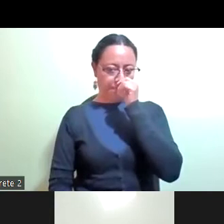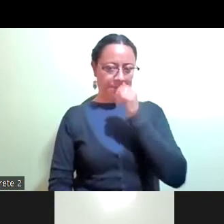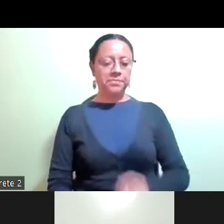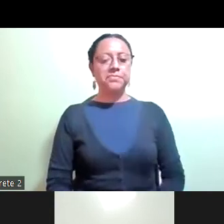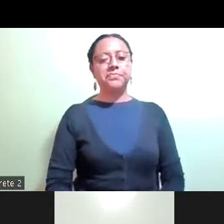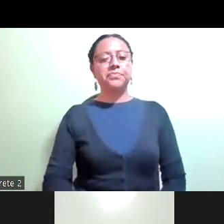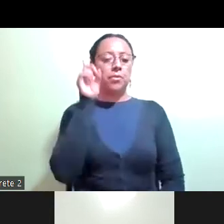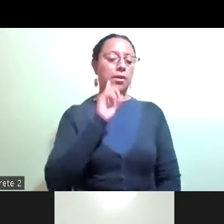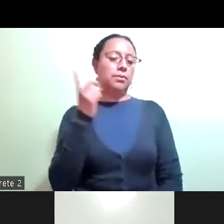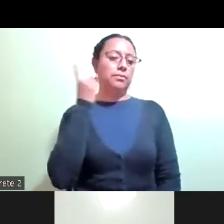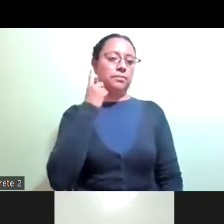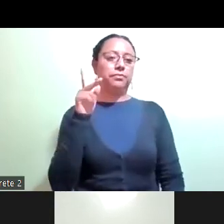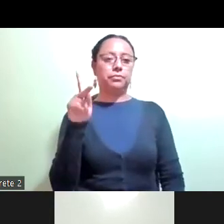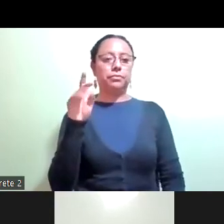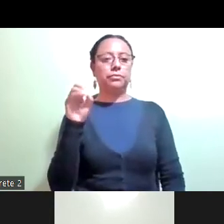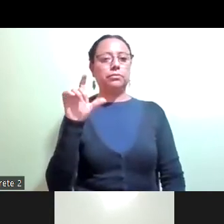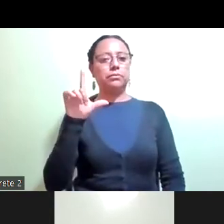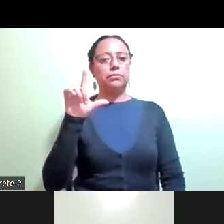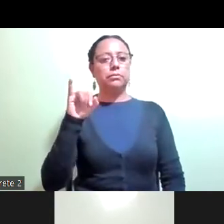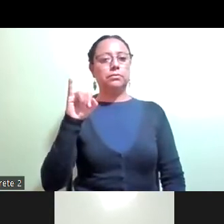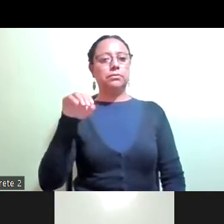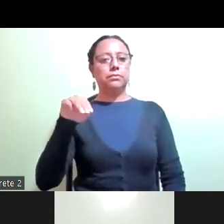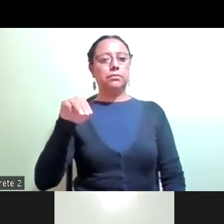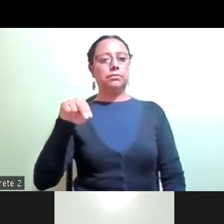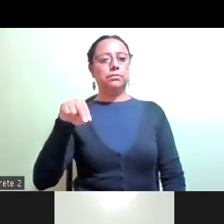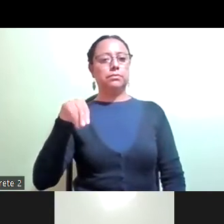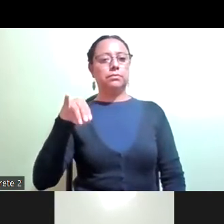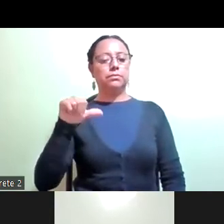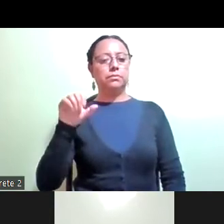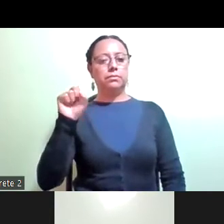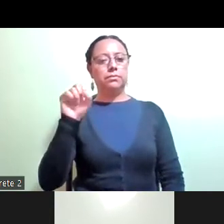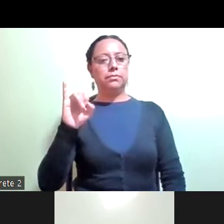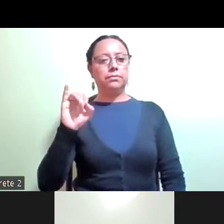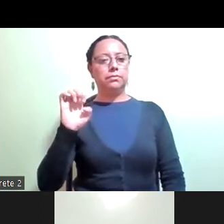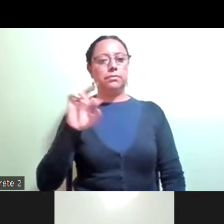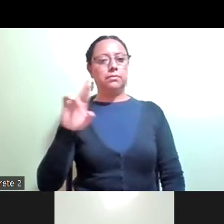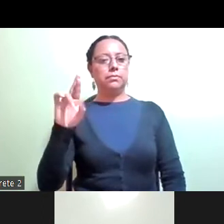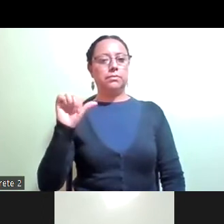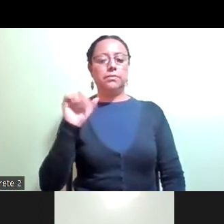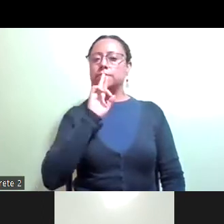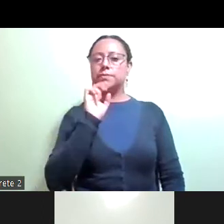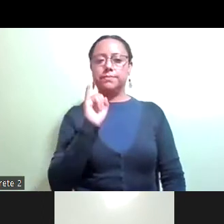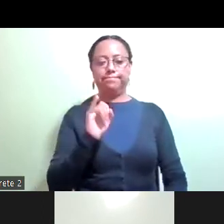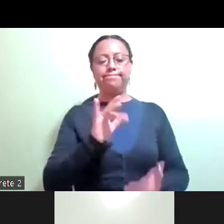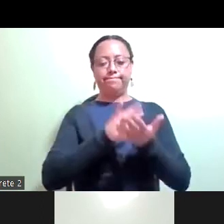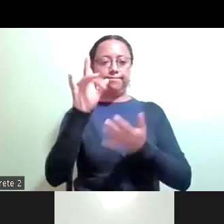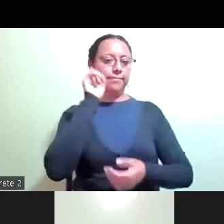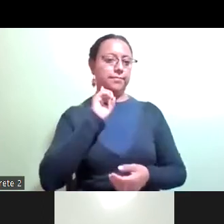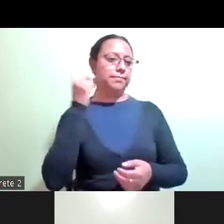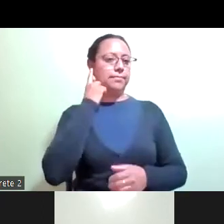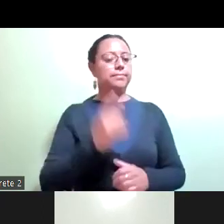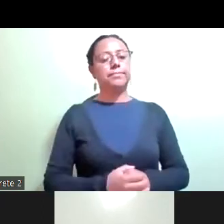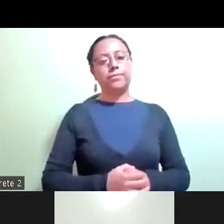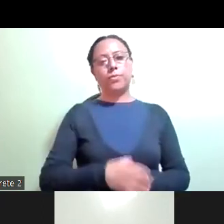Diputada Polina Romana Sierra Bárcena. A favor. Gracias, diputada. Diputado Roy